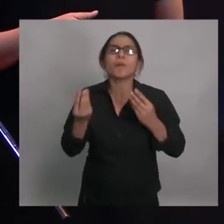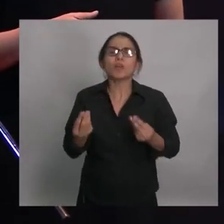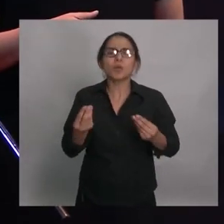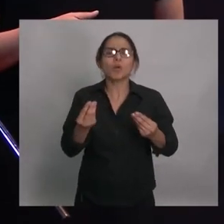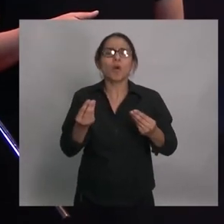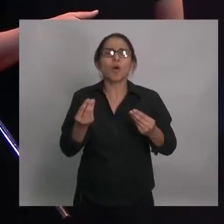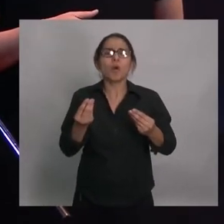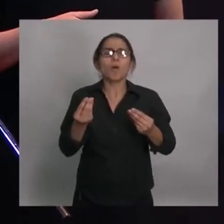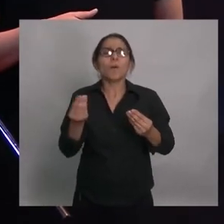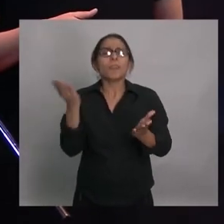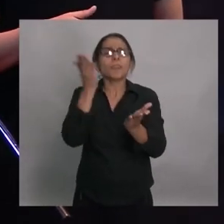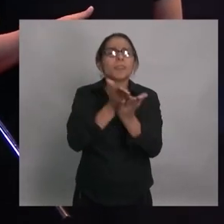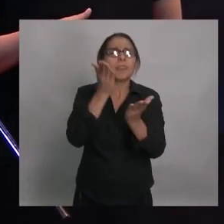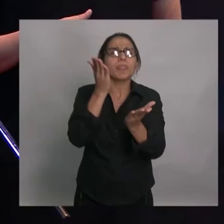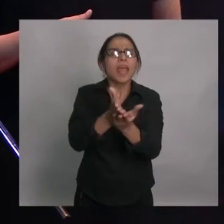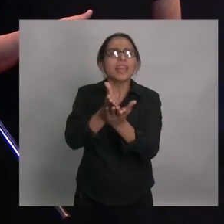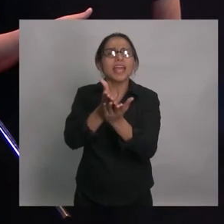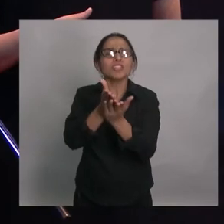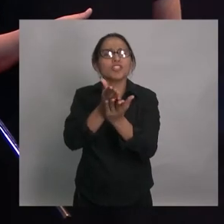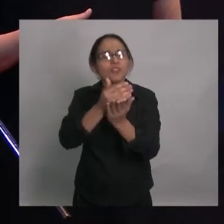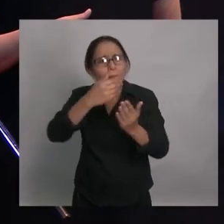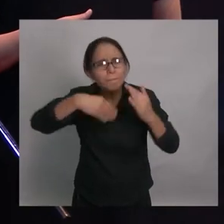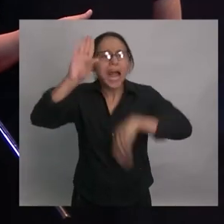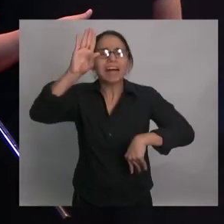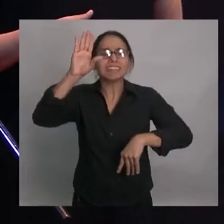más derechos menos privilegios